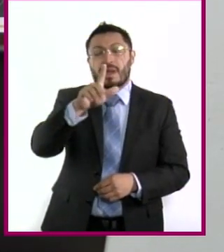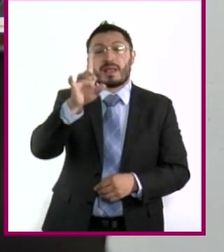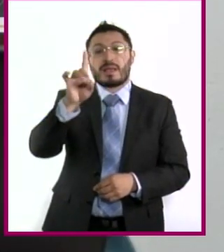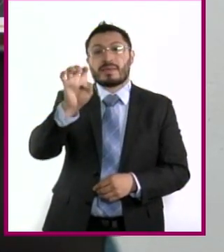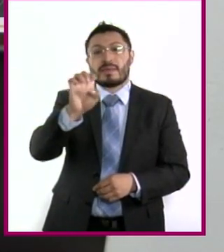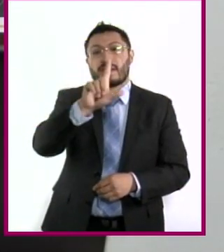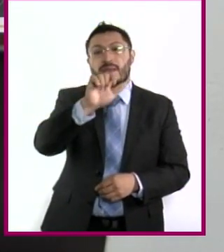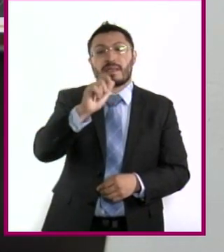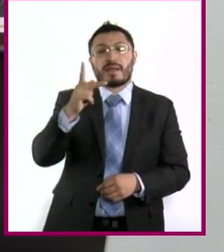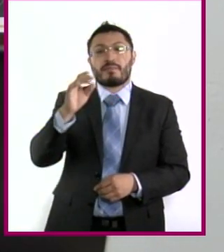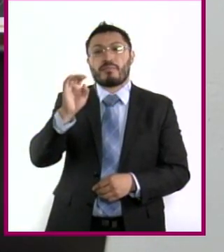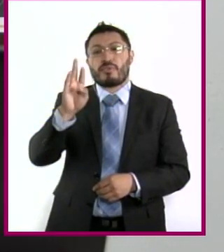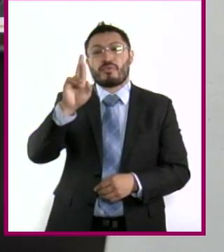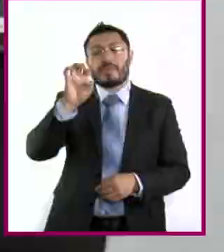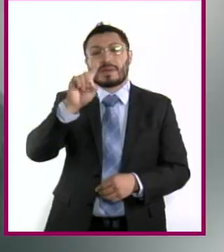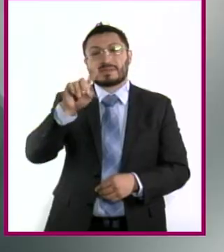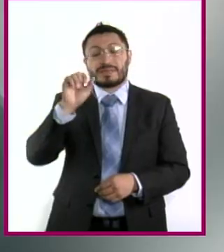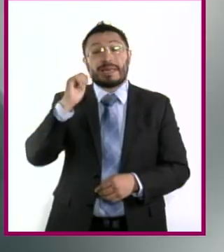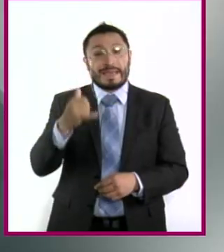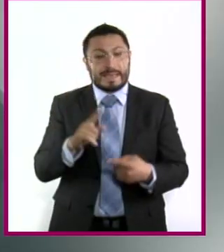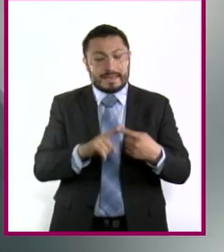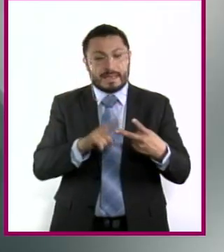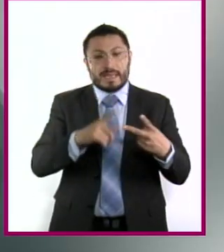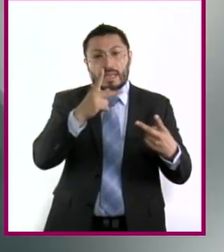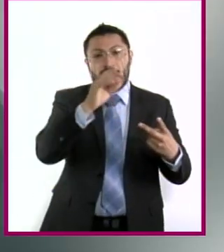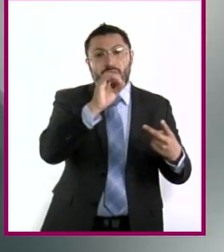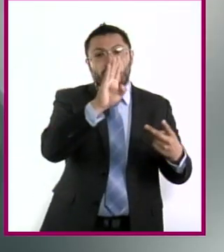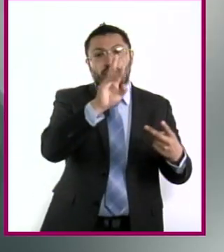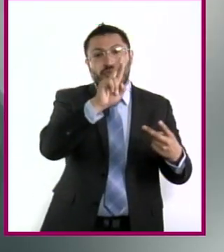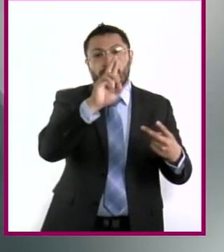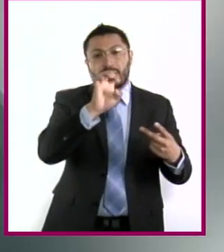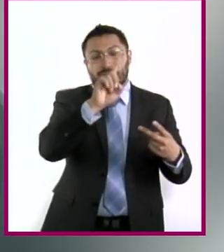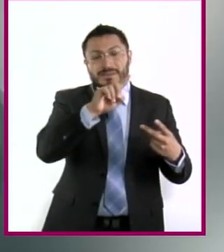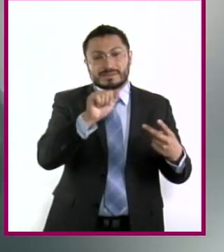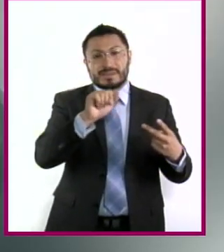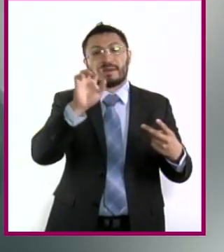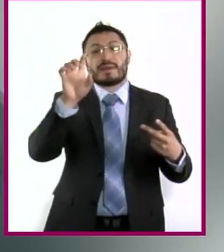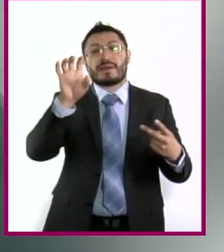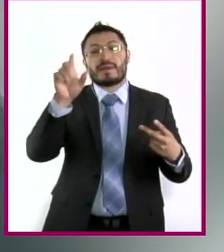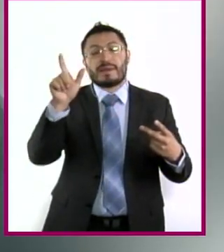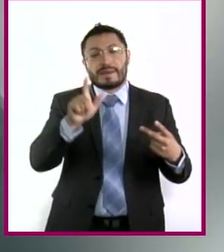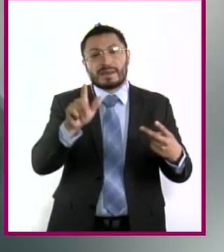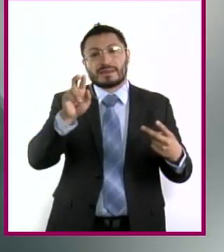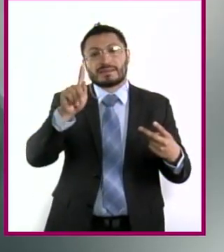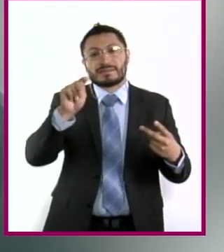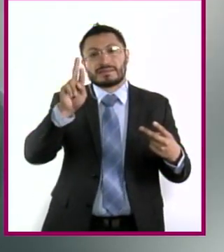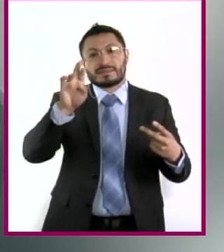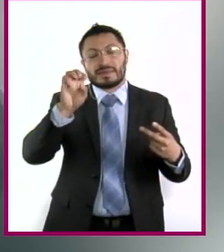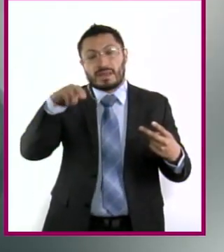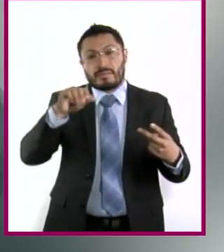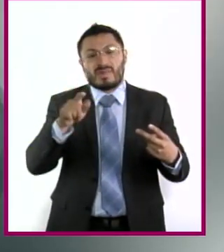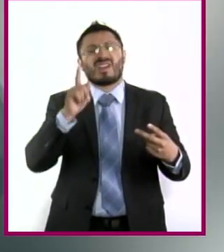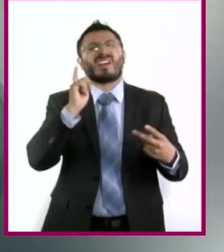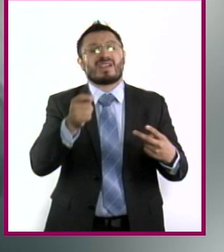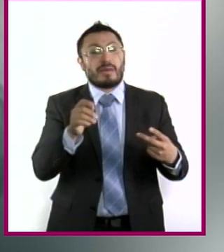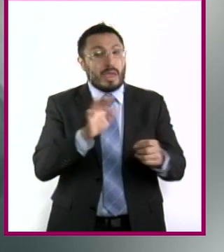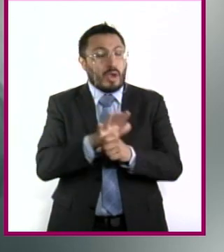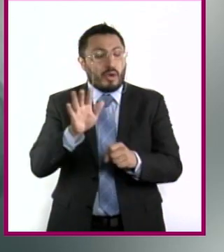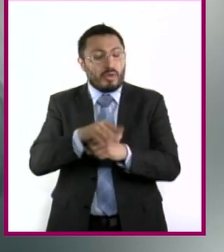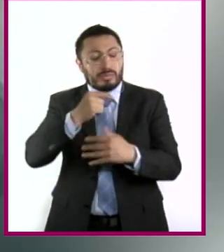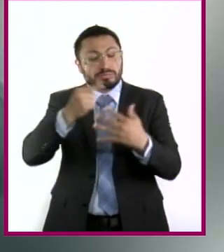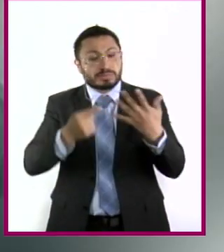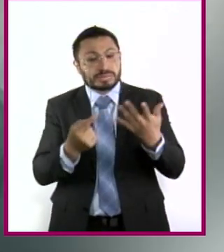otros tipos de pobreza existen? Bueno, como yo les decía, al ser la pobreza al tener un enfoque multidimensional, pues